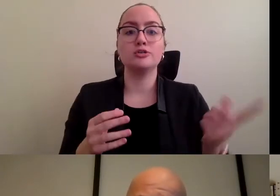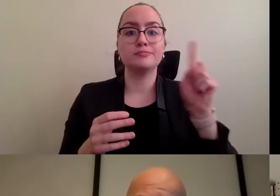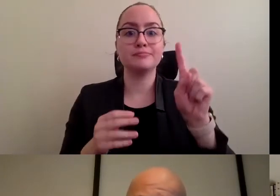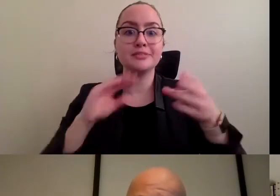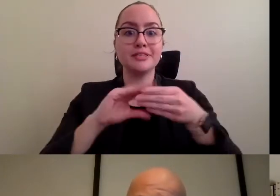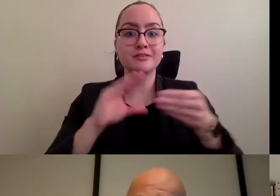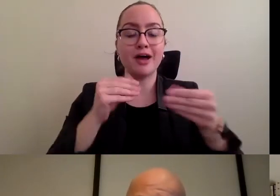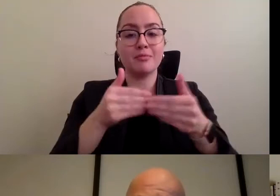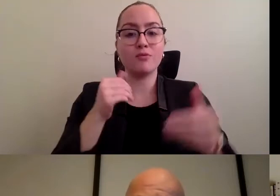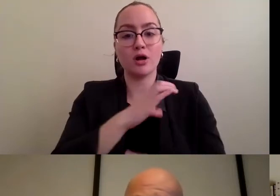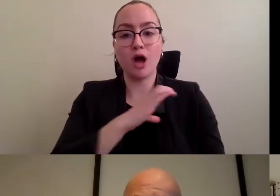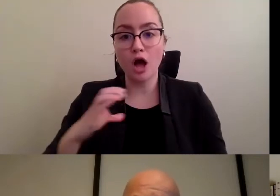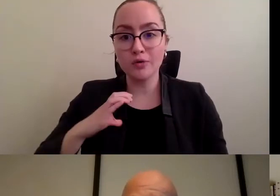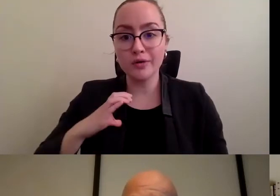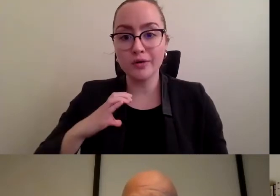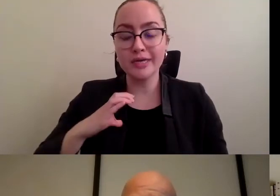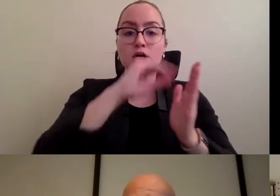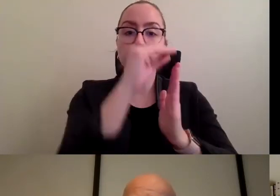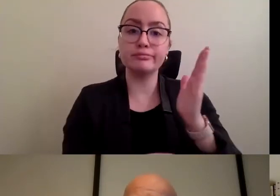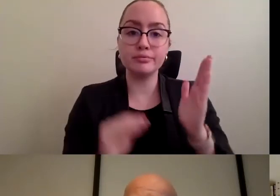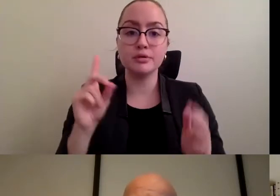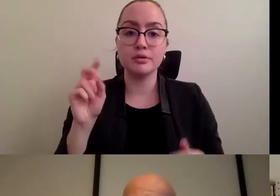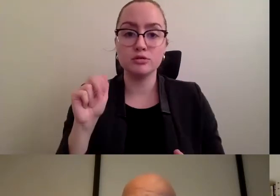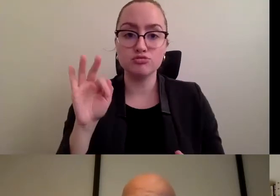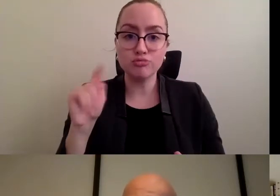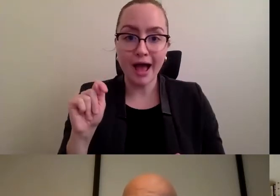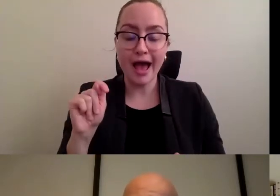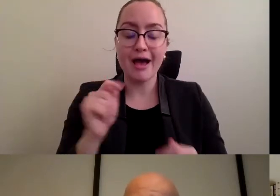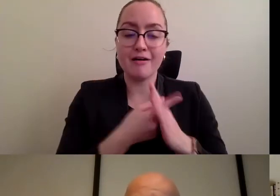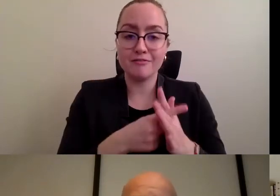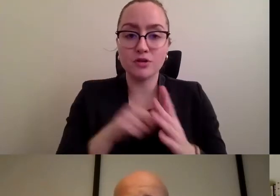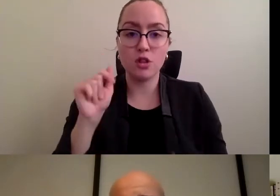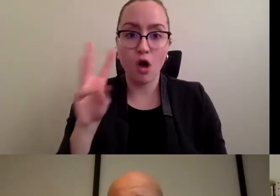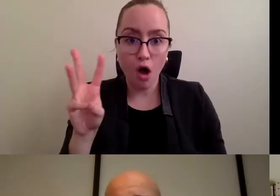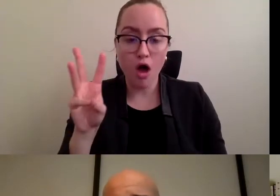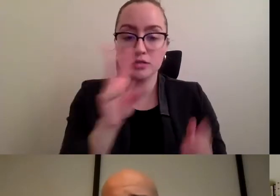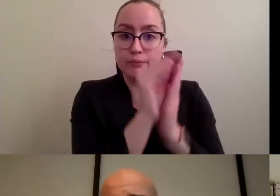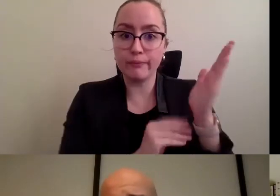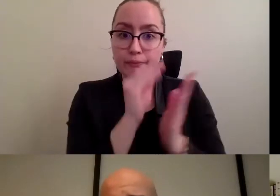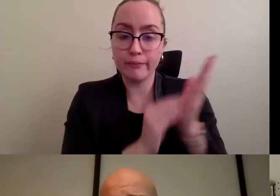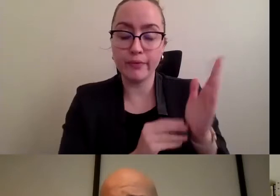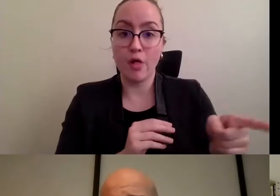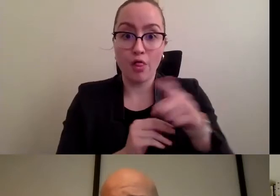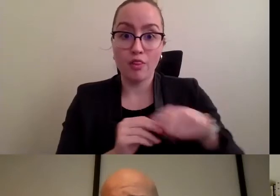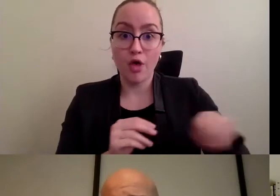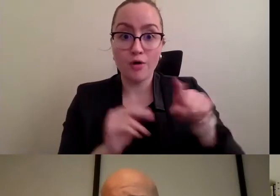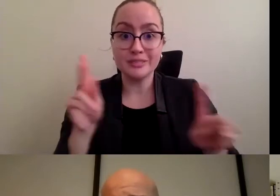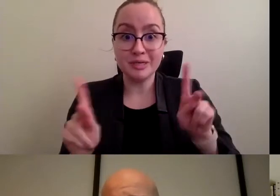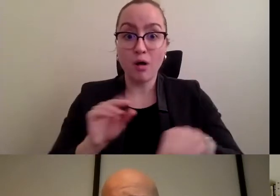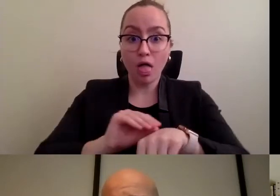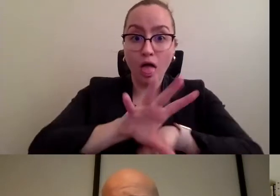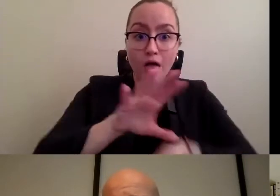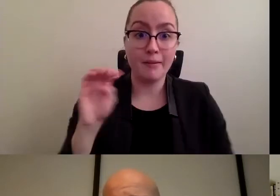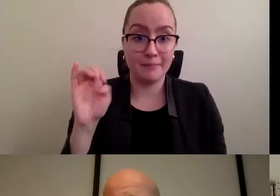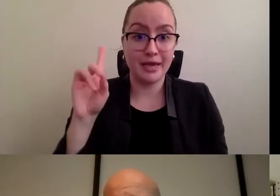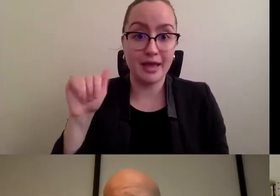contra inmigración y quienes escriben artículos para publicar y escriben legislación contra ciudades